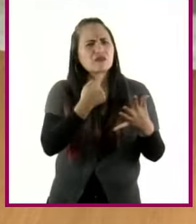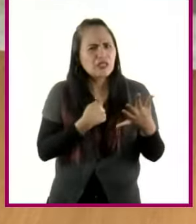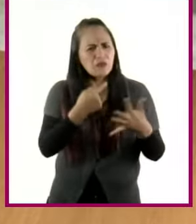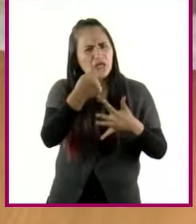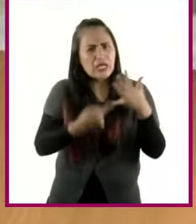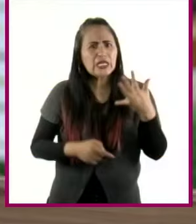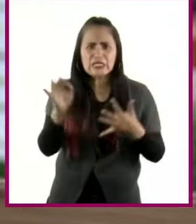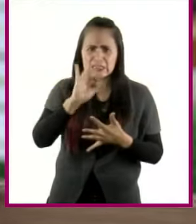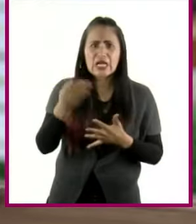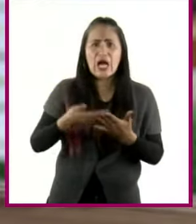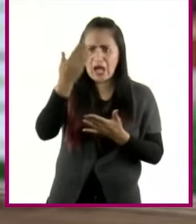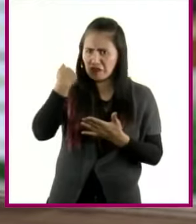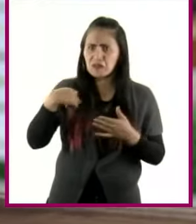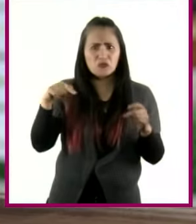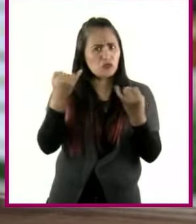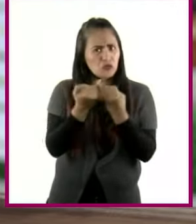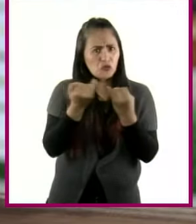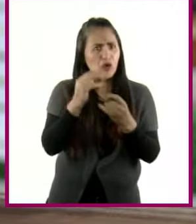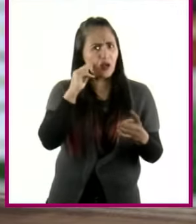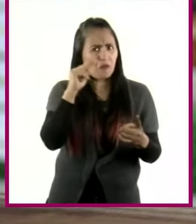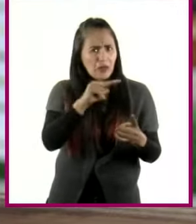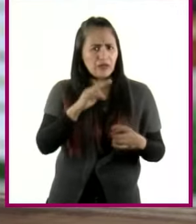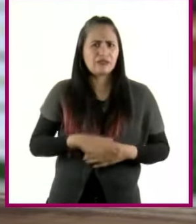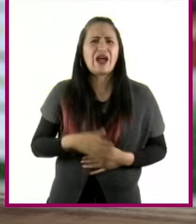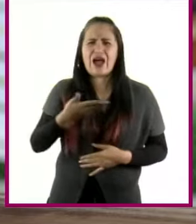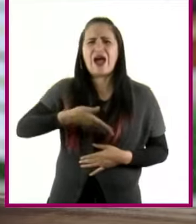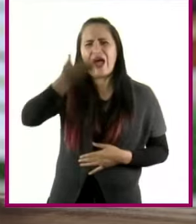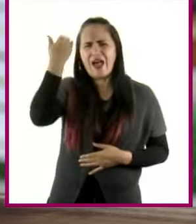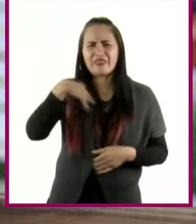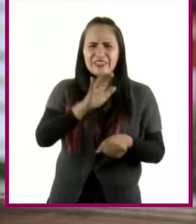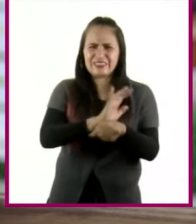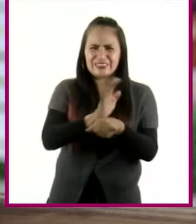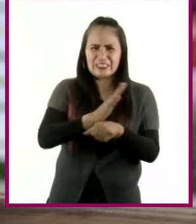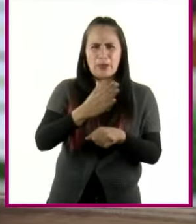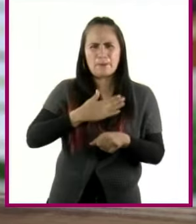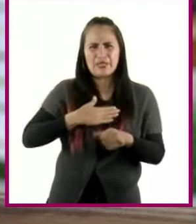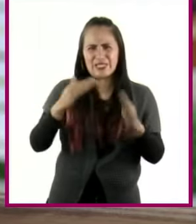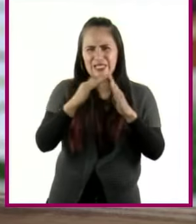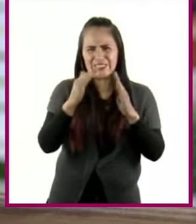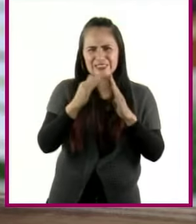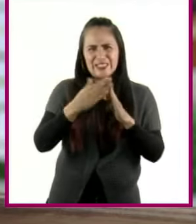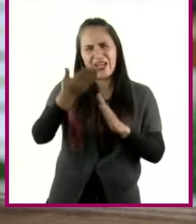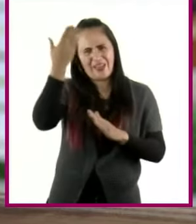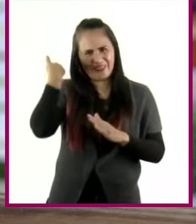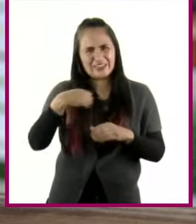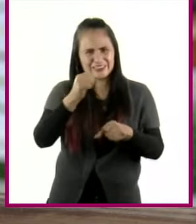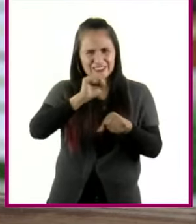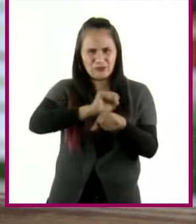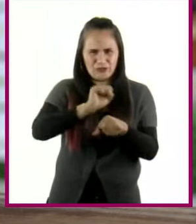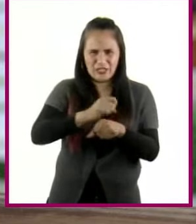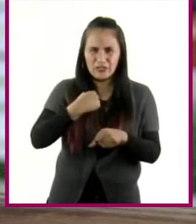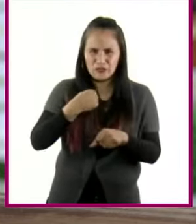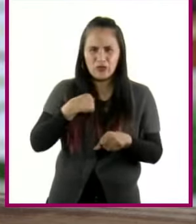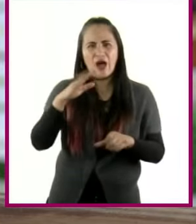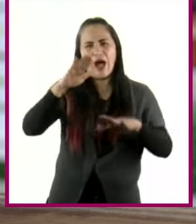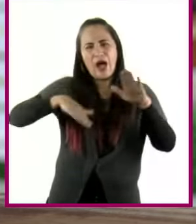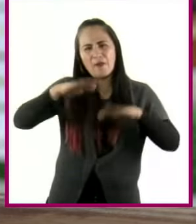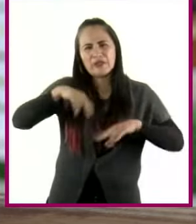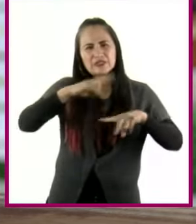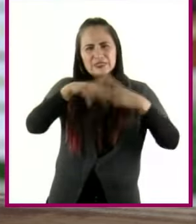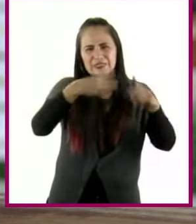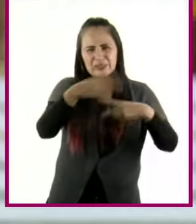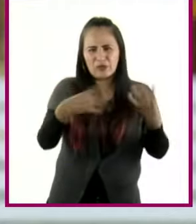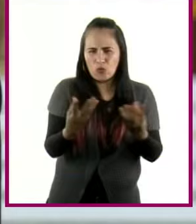también las he visto. ¿Te acuerdas que te dije que había un cine cerca de donde vivía cuando iba en la secundaria y que a veces iba a ver películas con mi